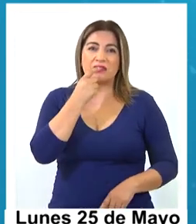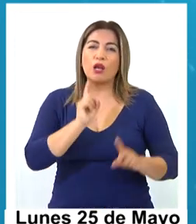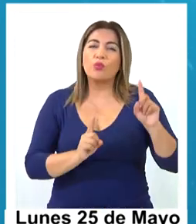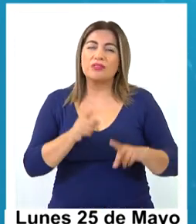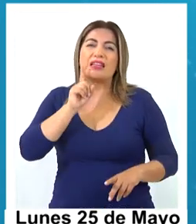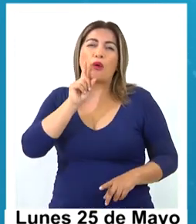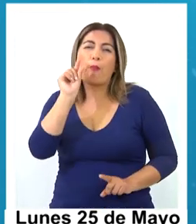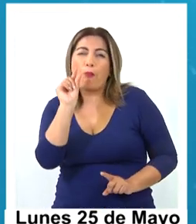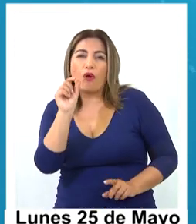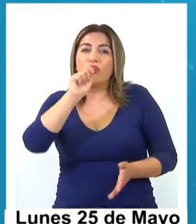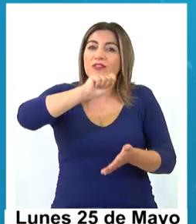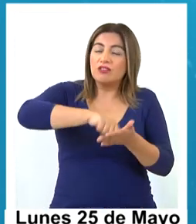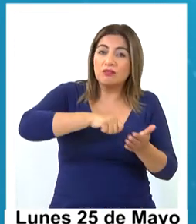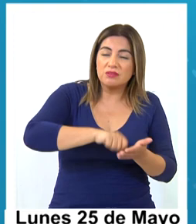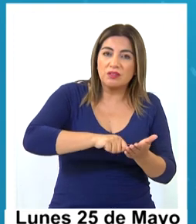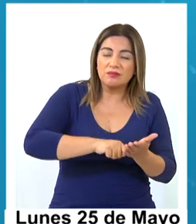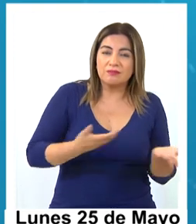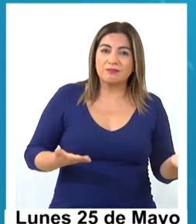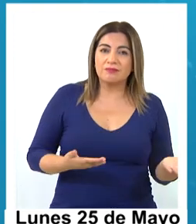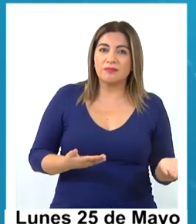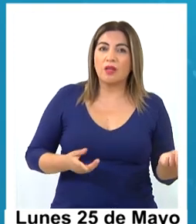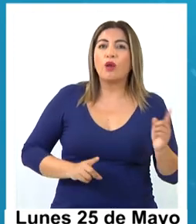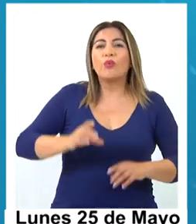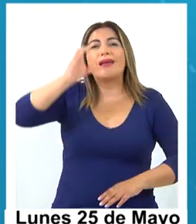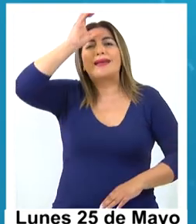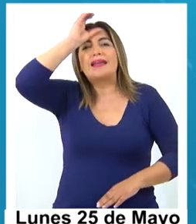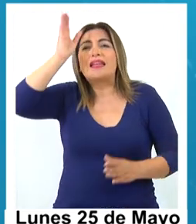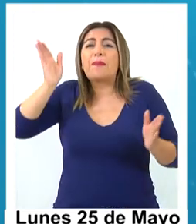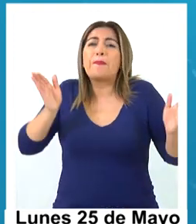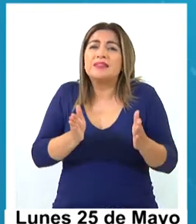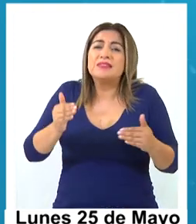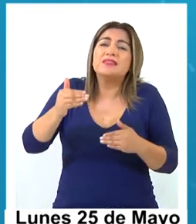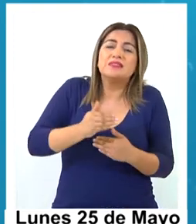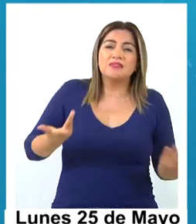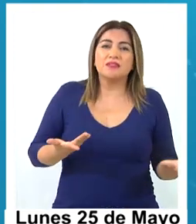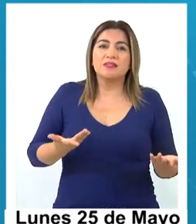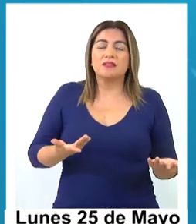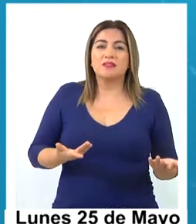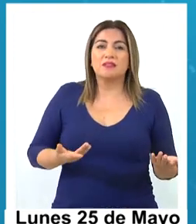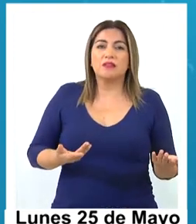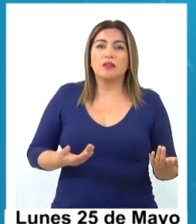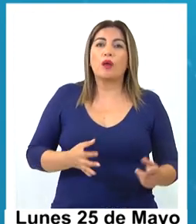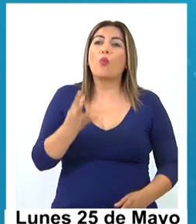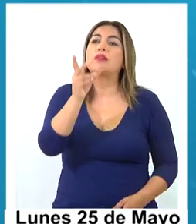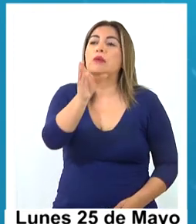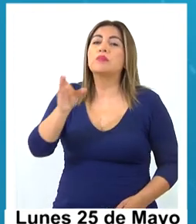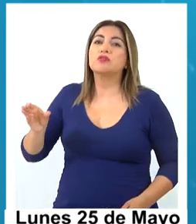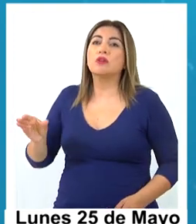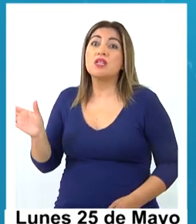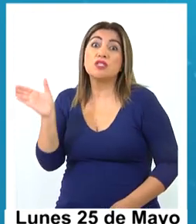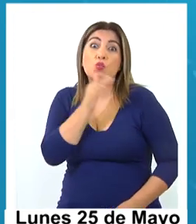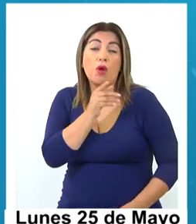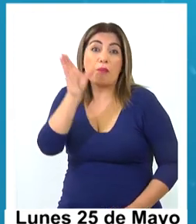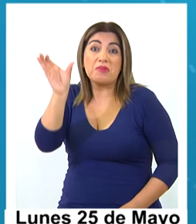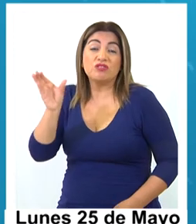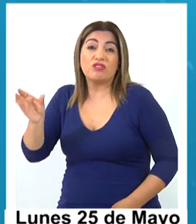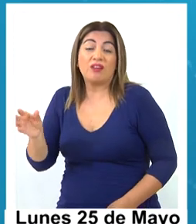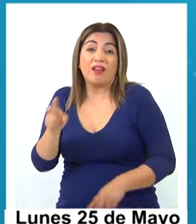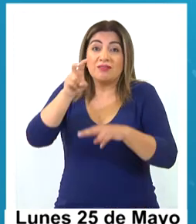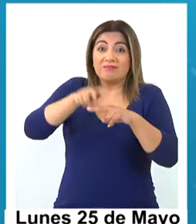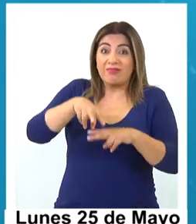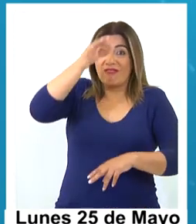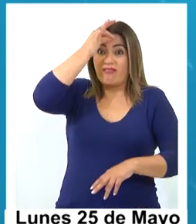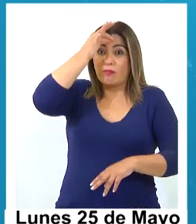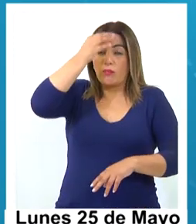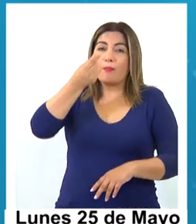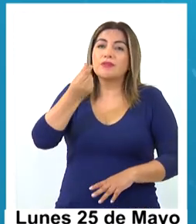tenemos una especie de contrato pero de todas maneras son clínicas chiquititas que también dependen del flujo de paciente ya el 9 el flujo de pacientes